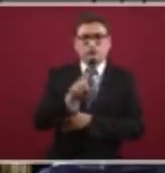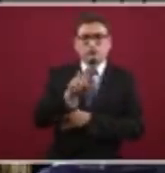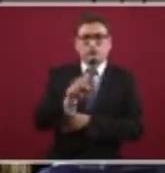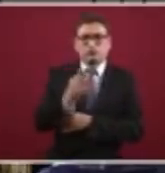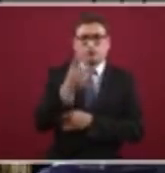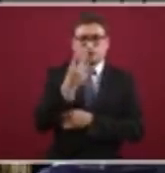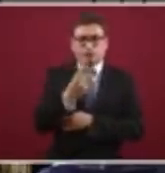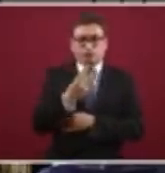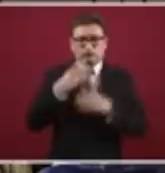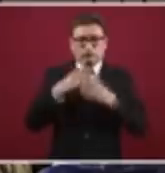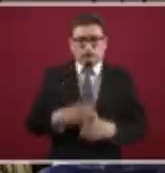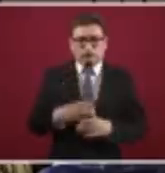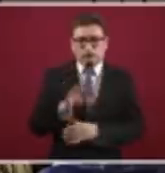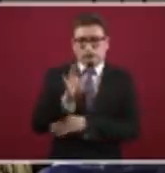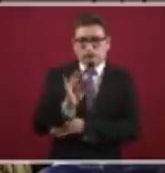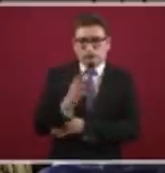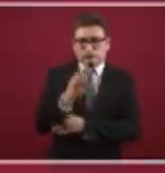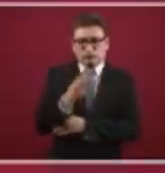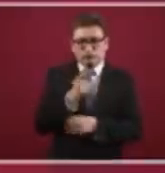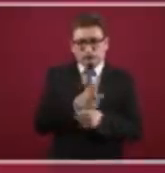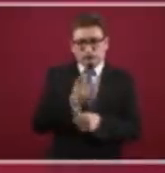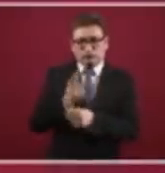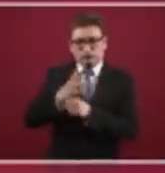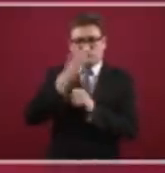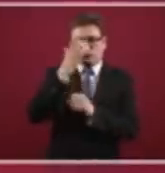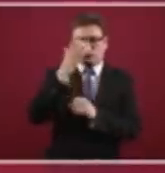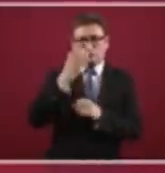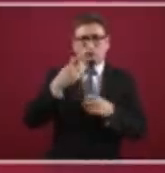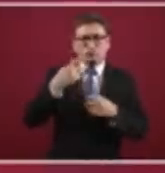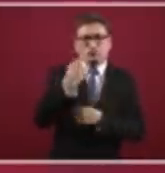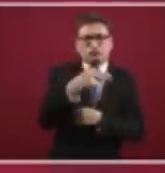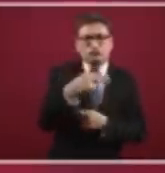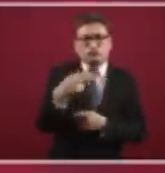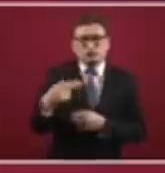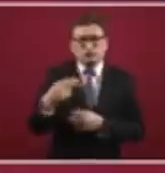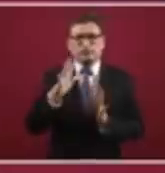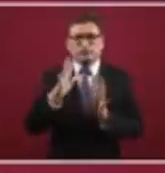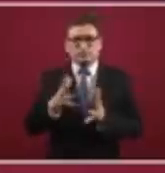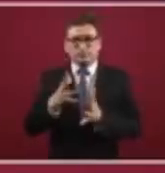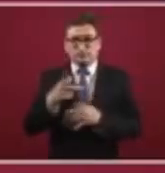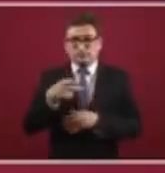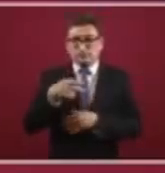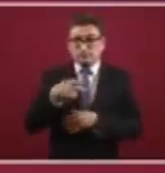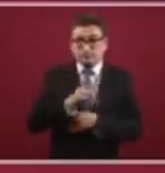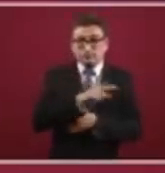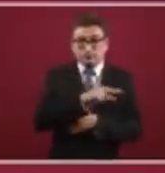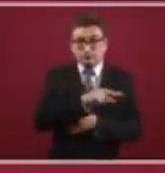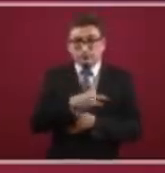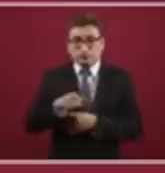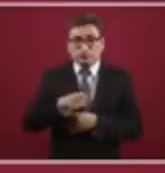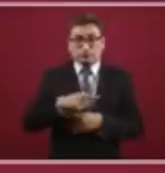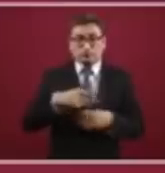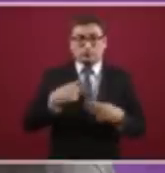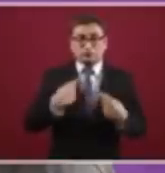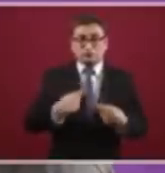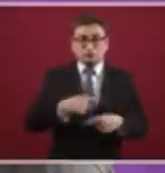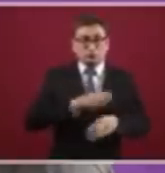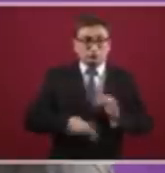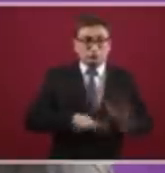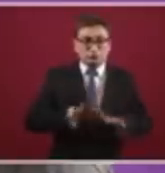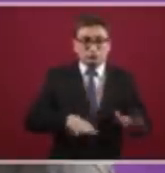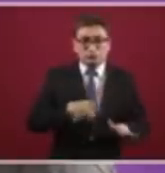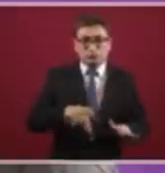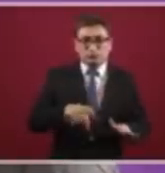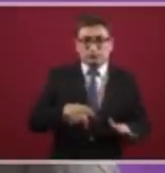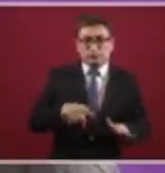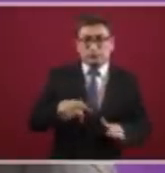44 han sido identificados ninguno lo subrayó ninguno de los cuales correspondiente a